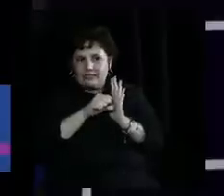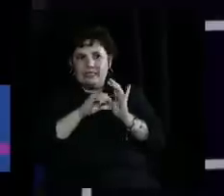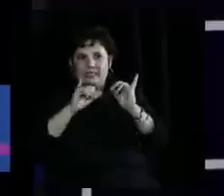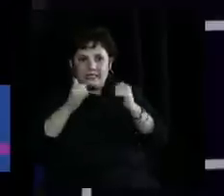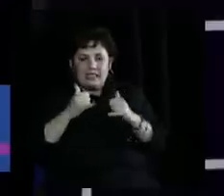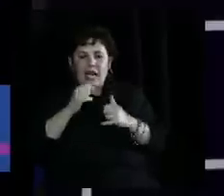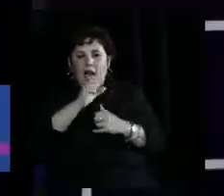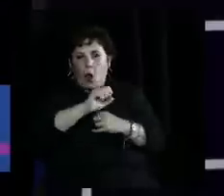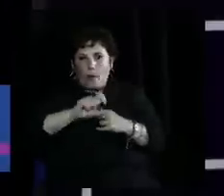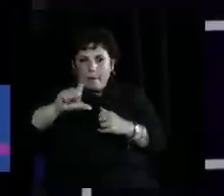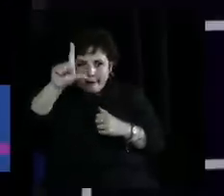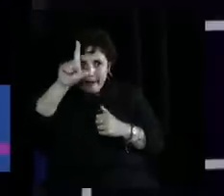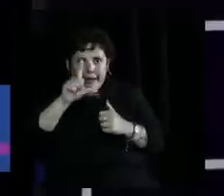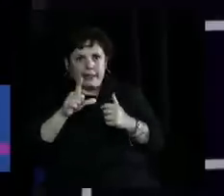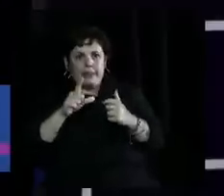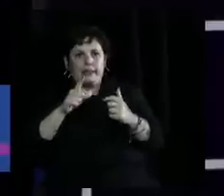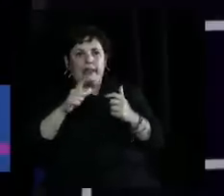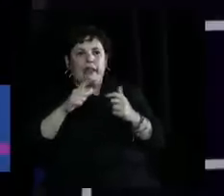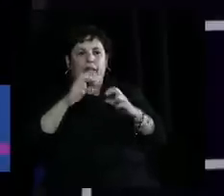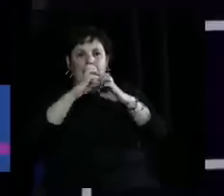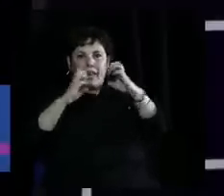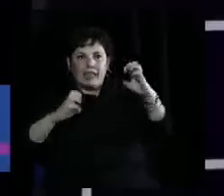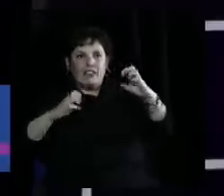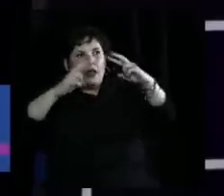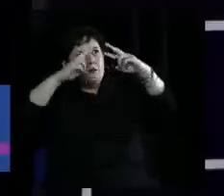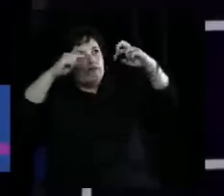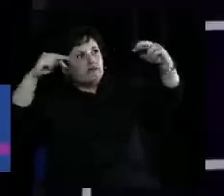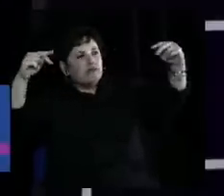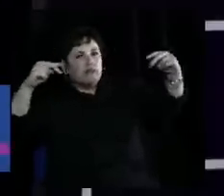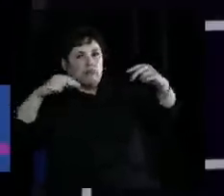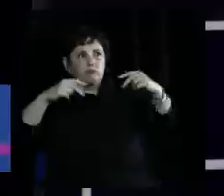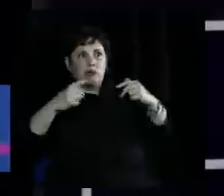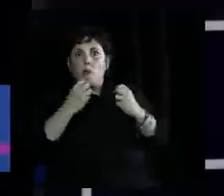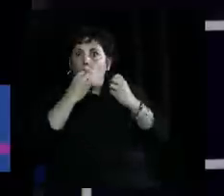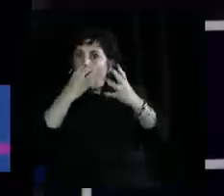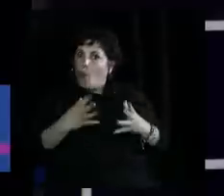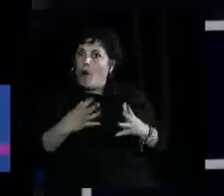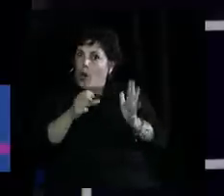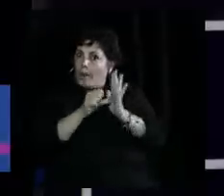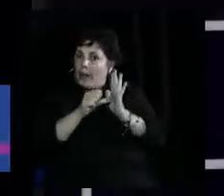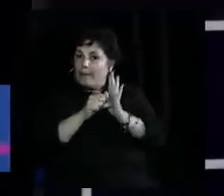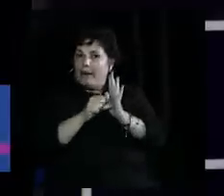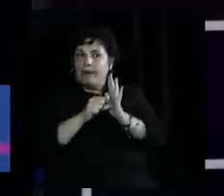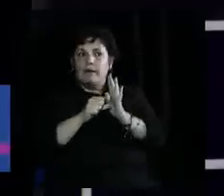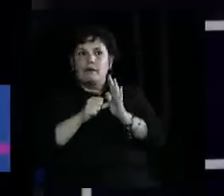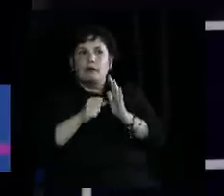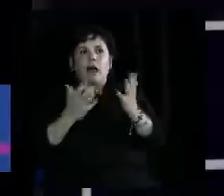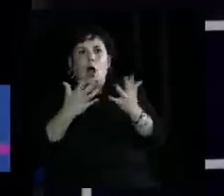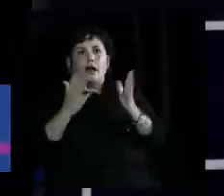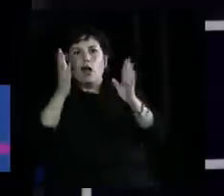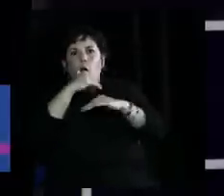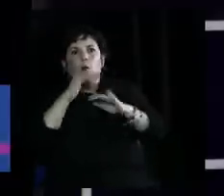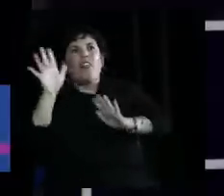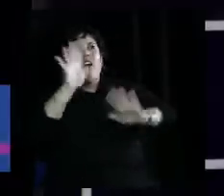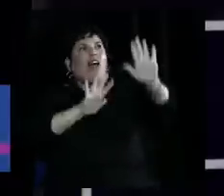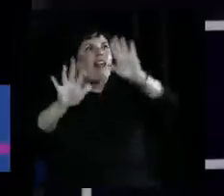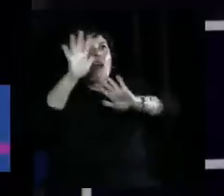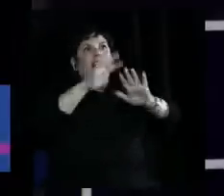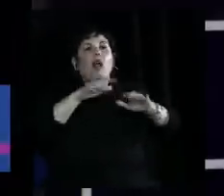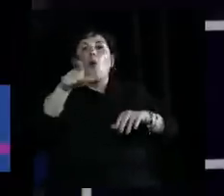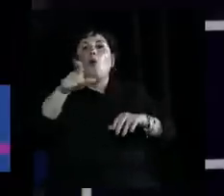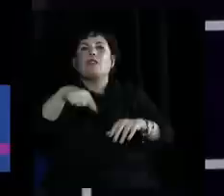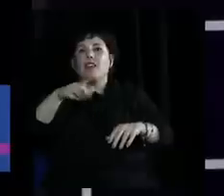visto aumentar su kilometraje de electrificación, y eso es bueno para el país, no lo puede sostener, Gabriel, que es una de las cosas que ustedes